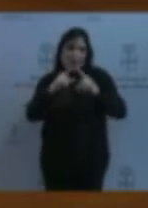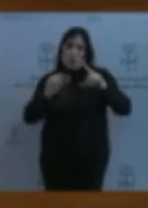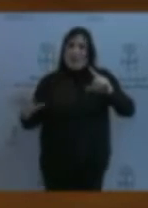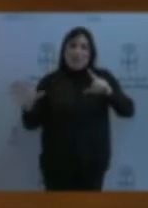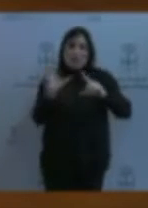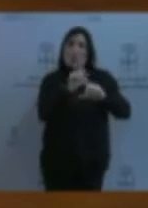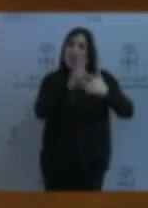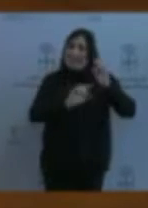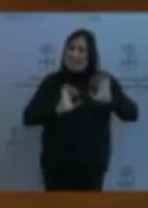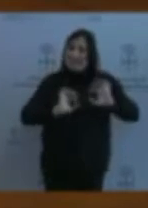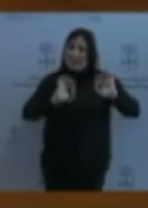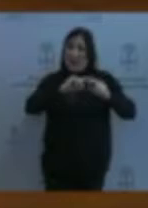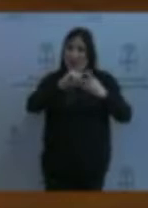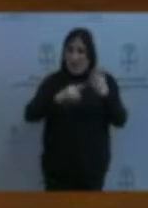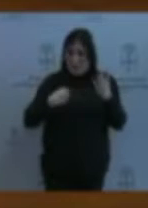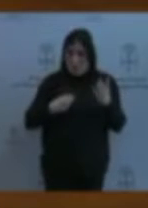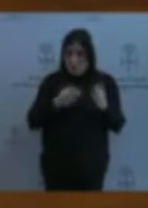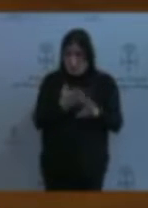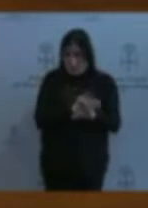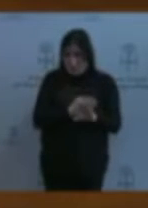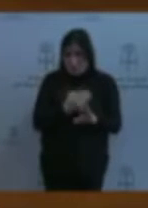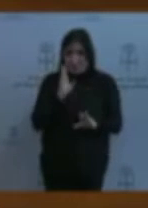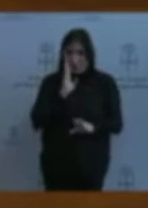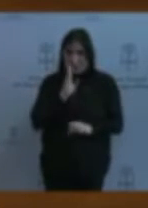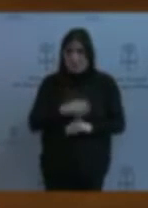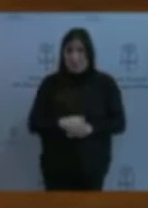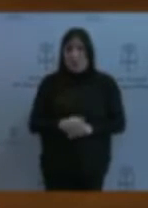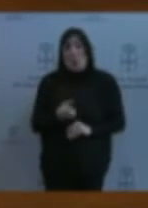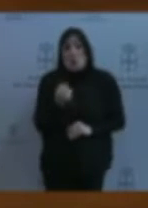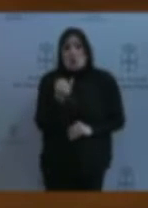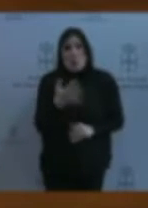significativas y relevantes por su número, estas que le acabo de mencionar.